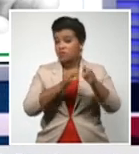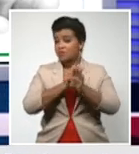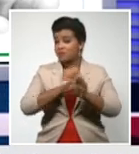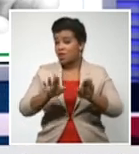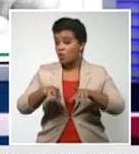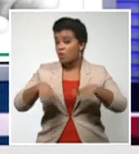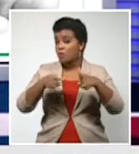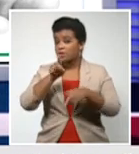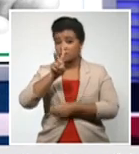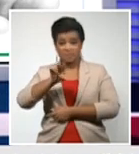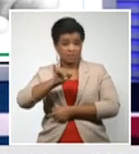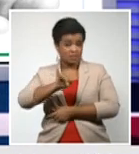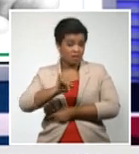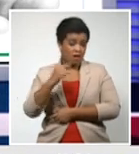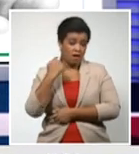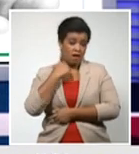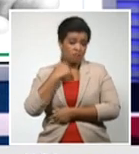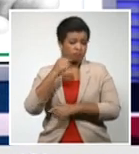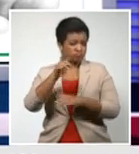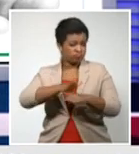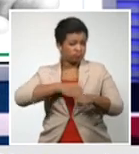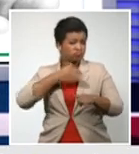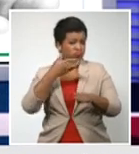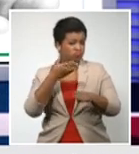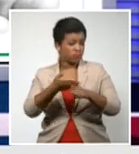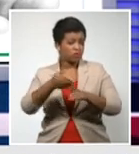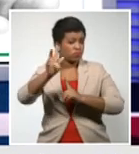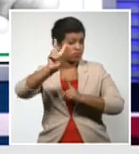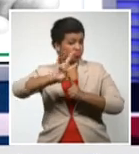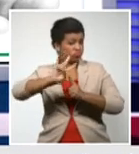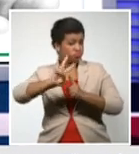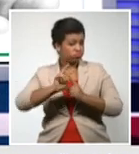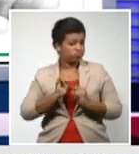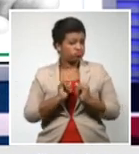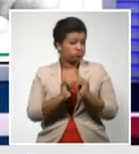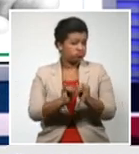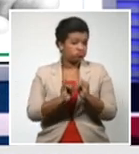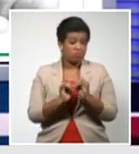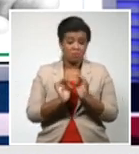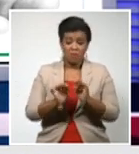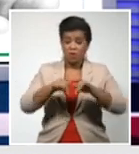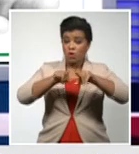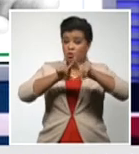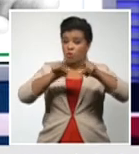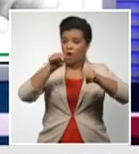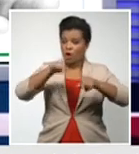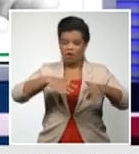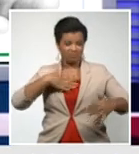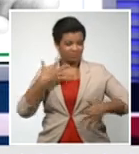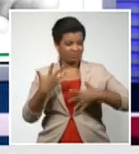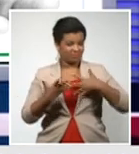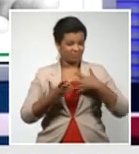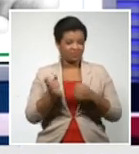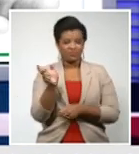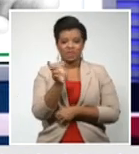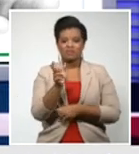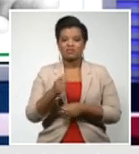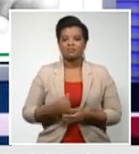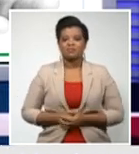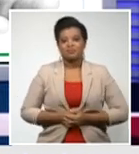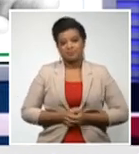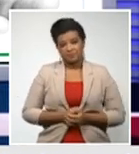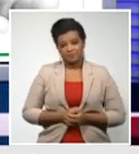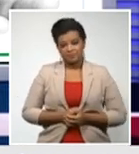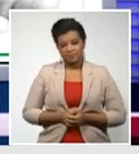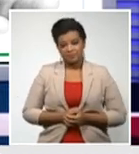Nuestros medios de comunicación, por supuesto, están dando amplia cobertura a cómo en el país hoy se conmemora esta fecha. En el escenario